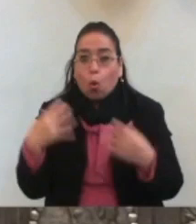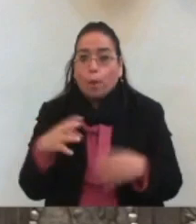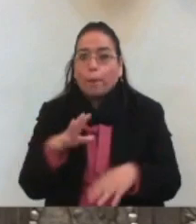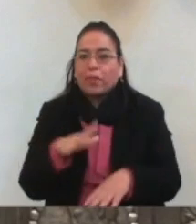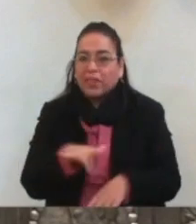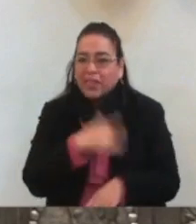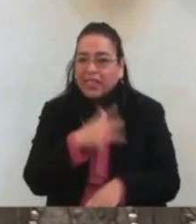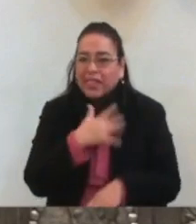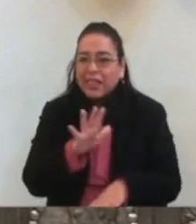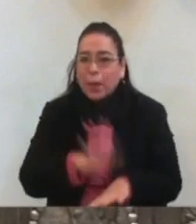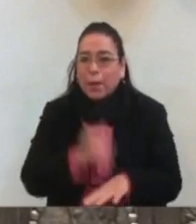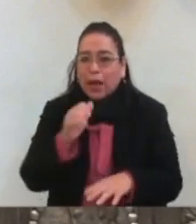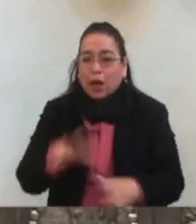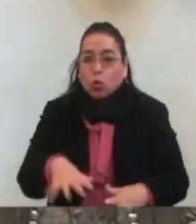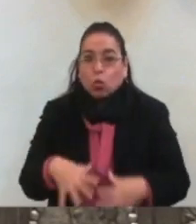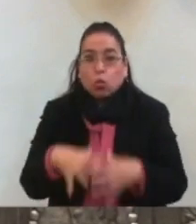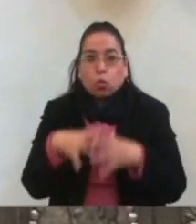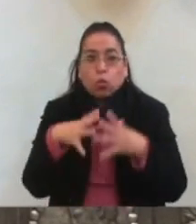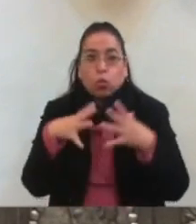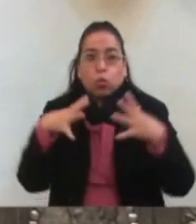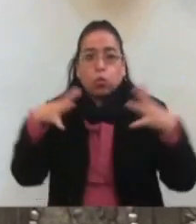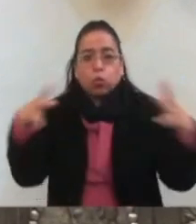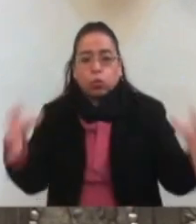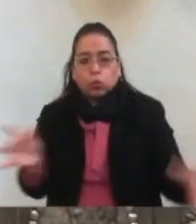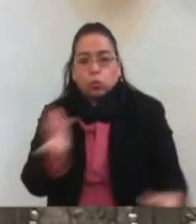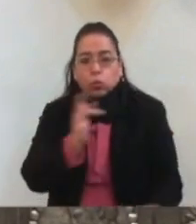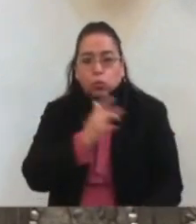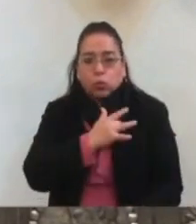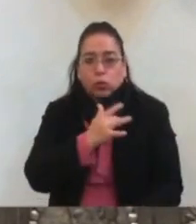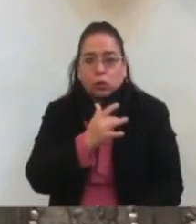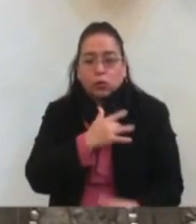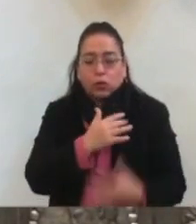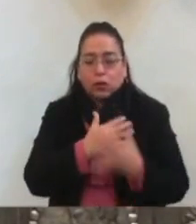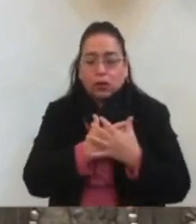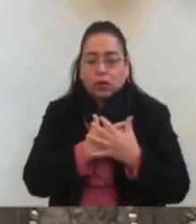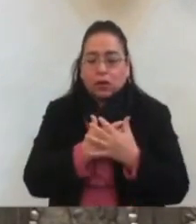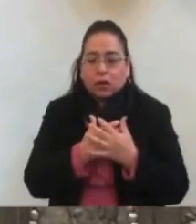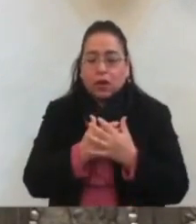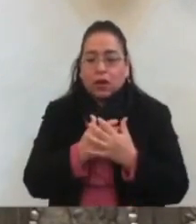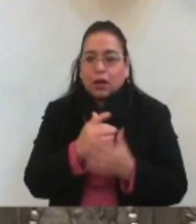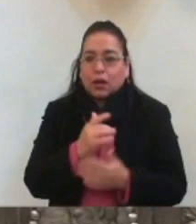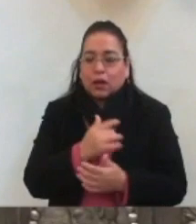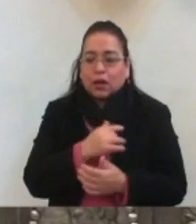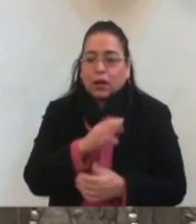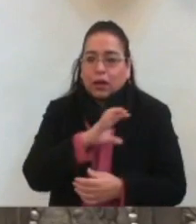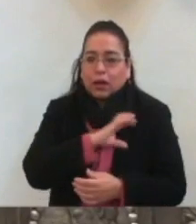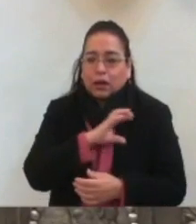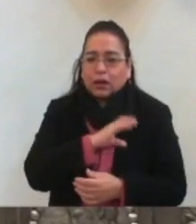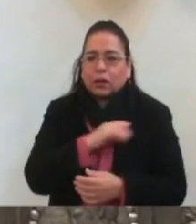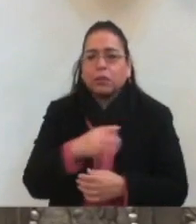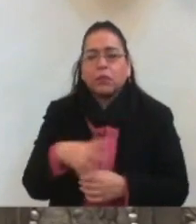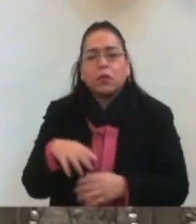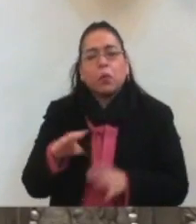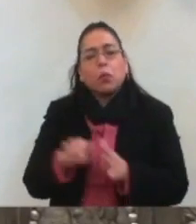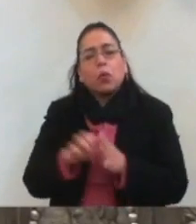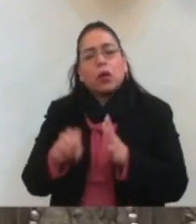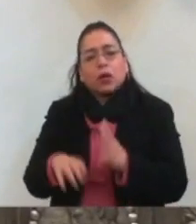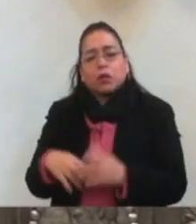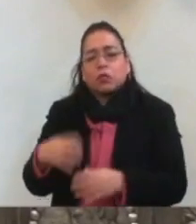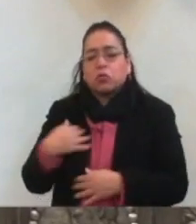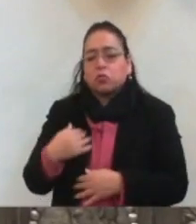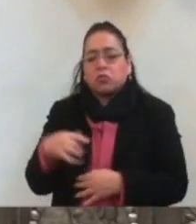grande porque cuando hay situaciones difíciles el corazón se